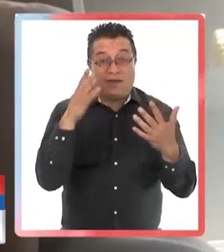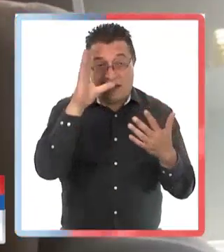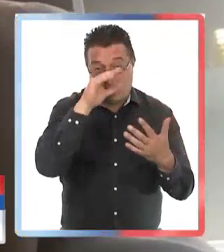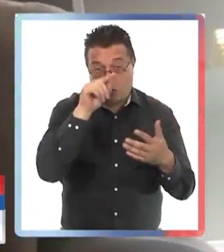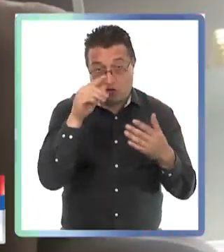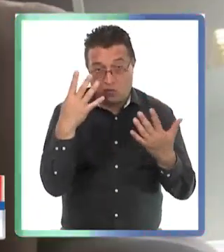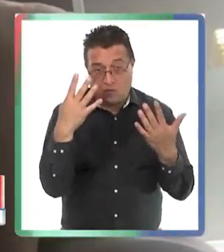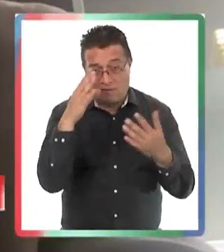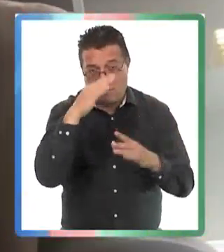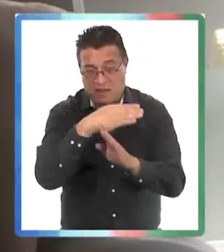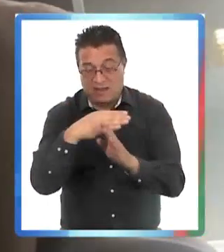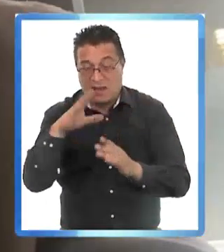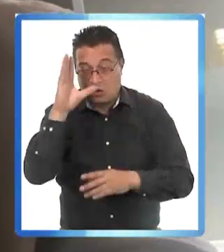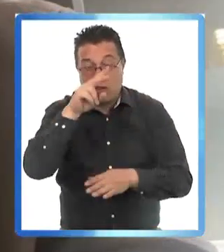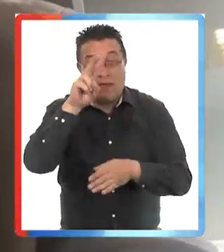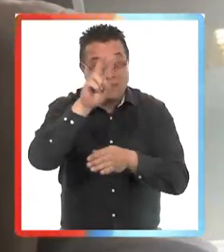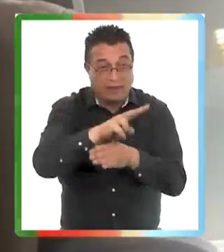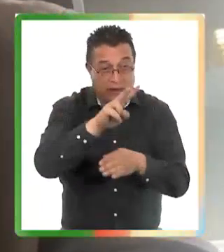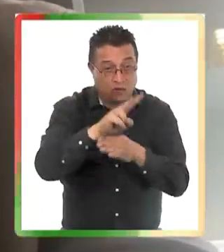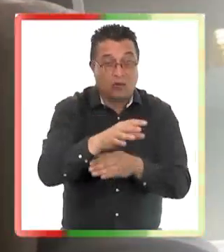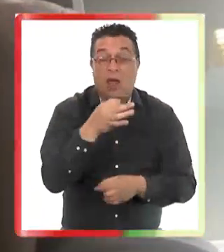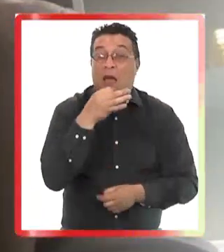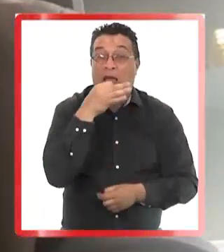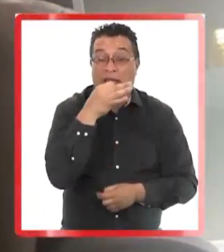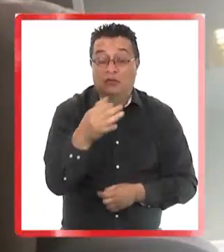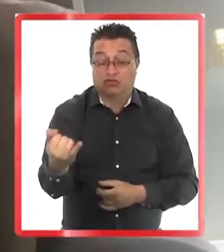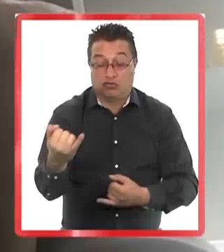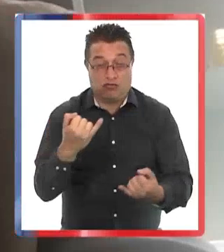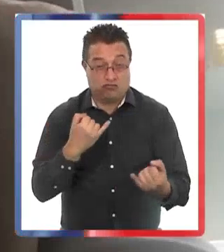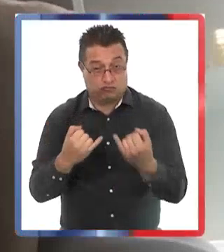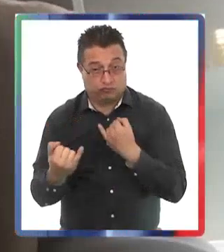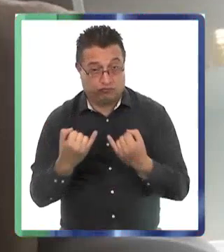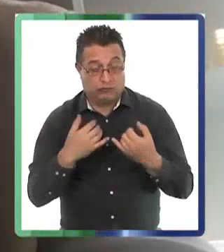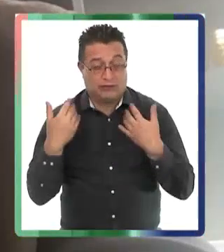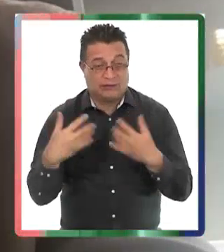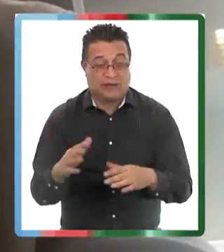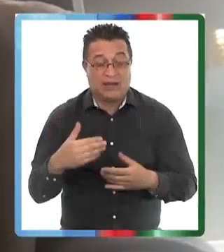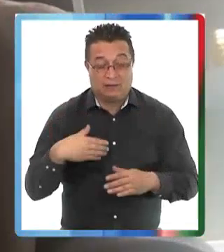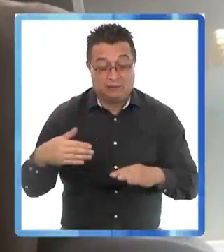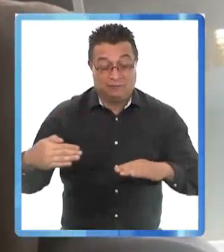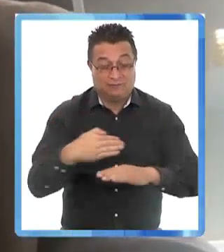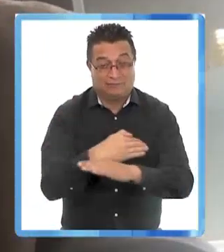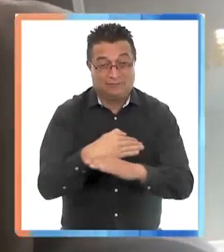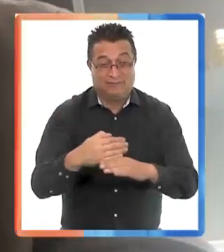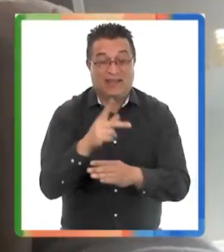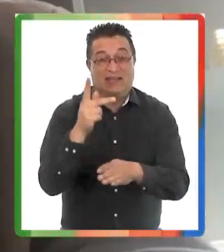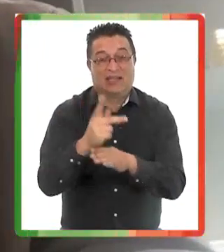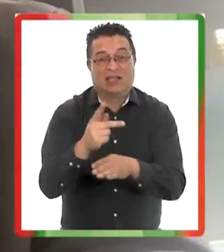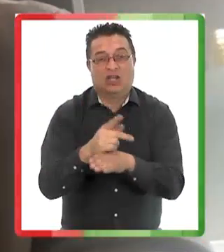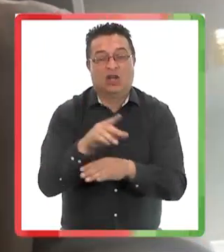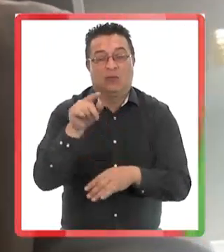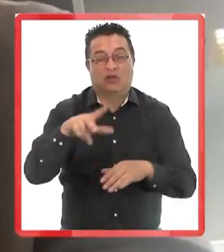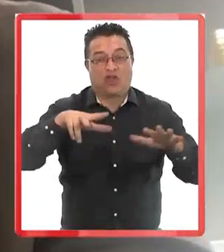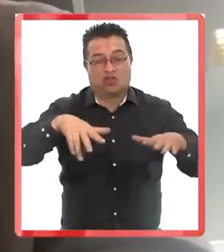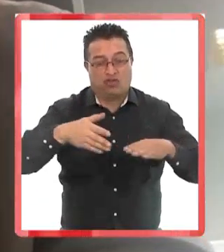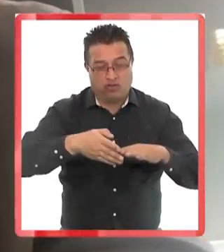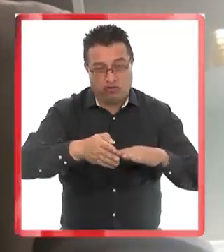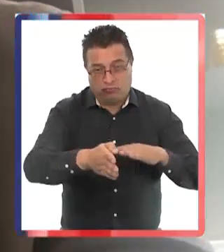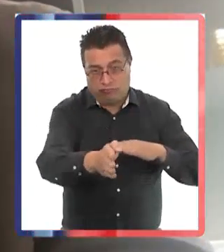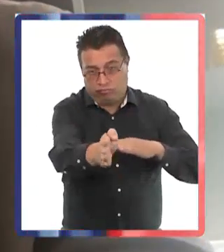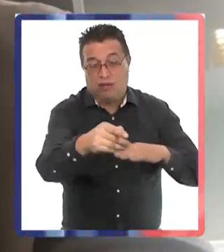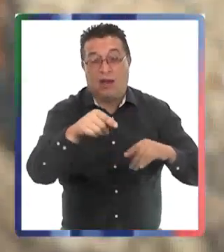aproximadamente las 21:30 horas. Testigos señalan a funcionarios policiales que en la ruta L45, a la altura del